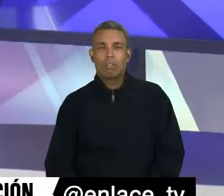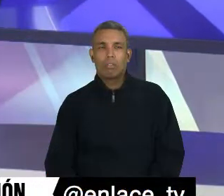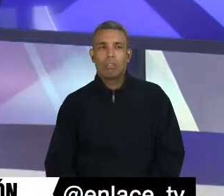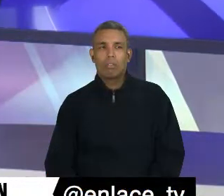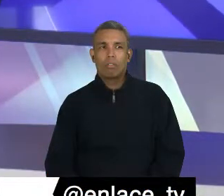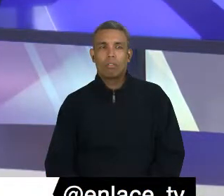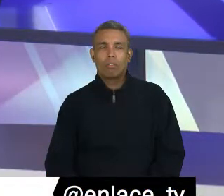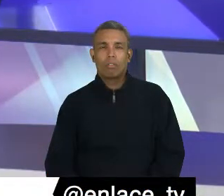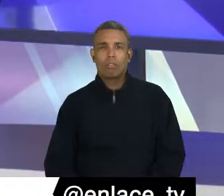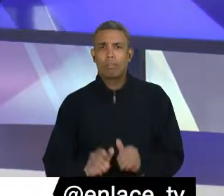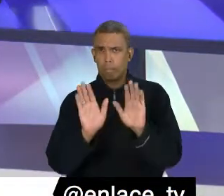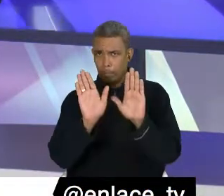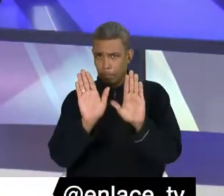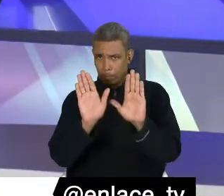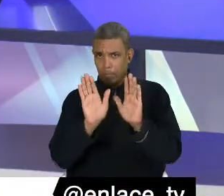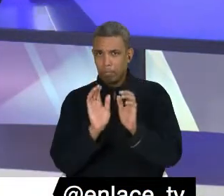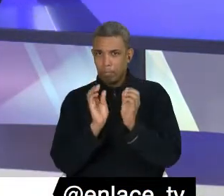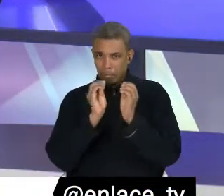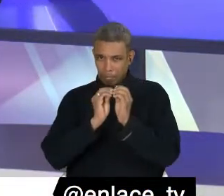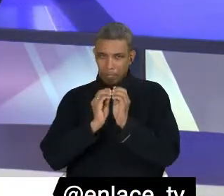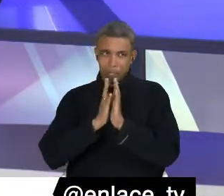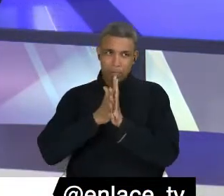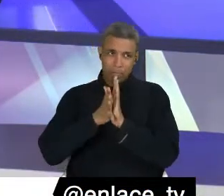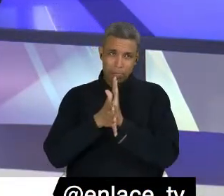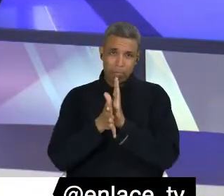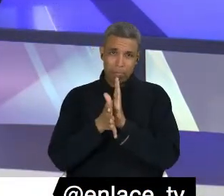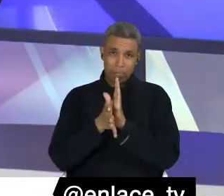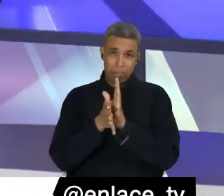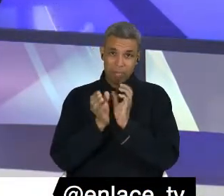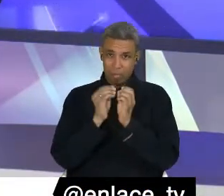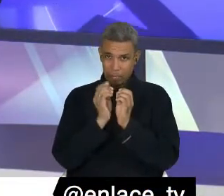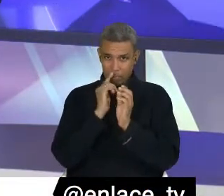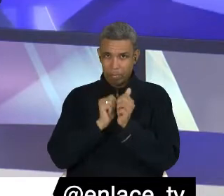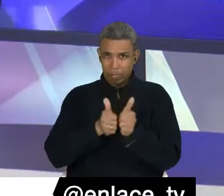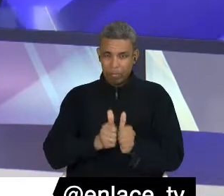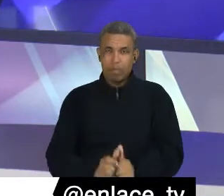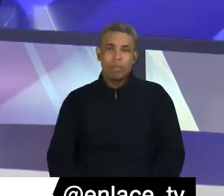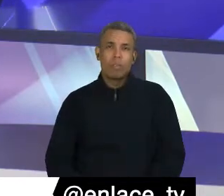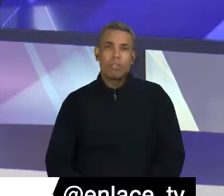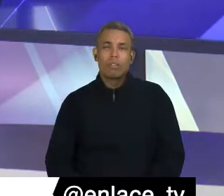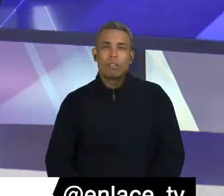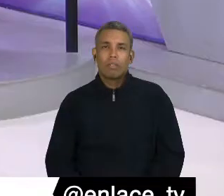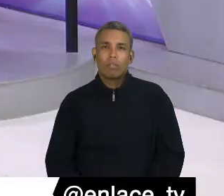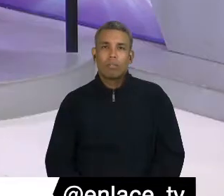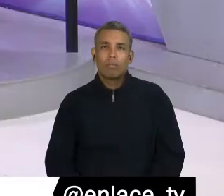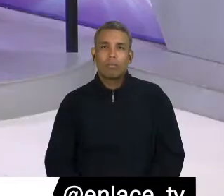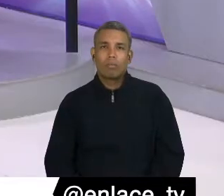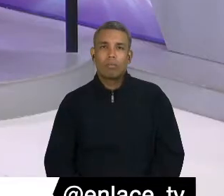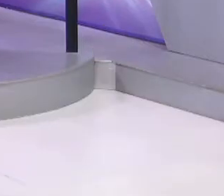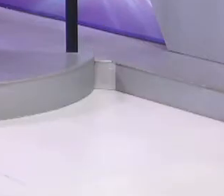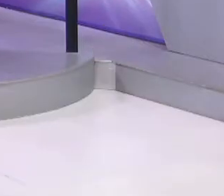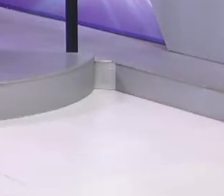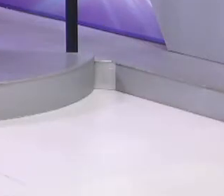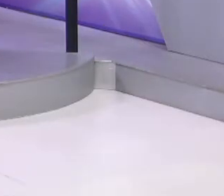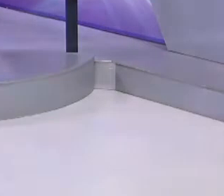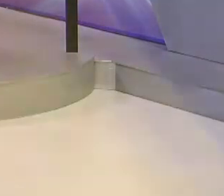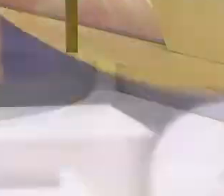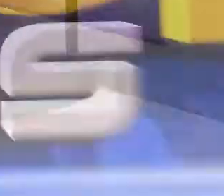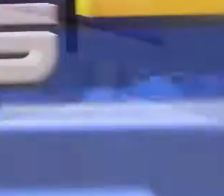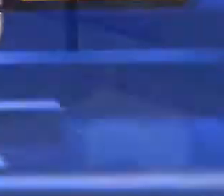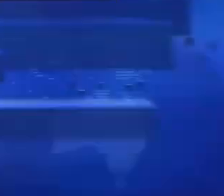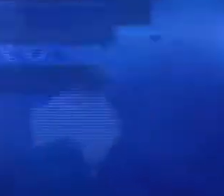Hacemos una pausa en Enlace Noticias. Al regresar los esperamos con la información deportiva en el noticiero que usted quiere ver.